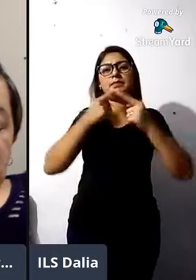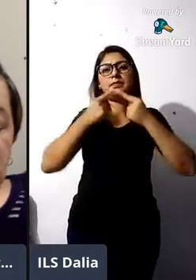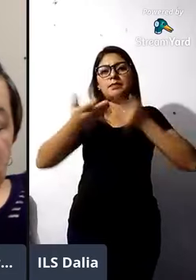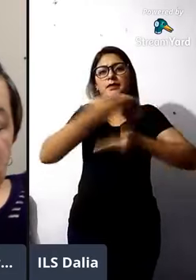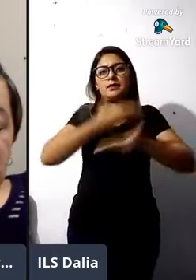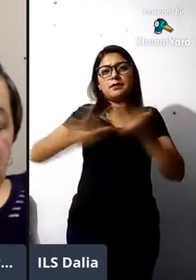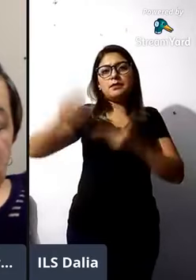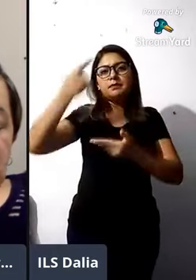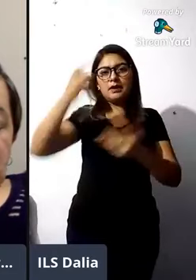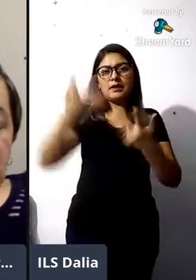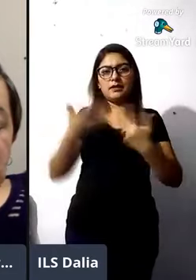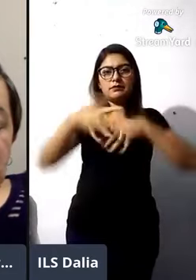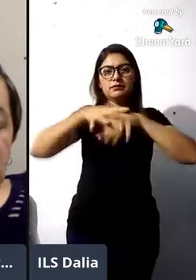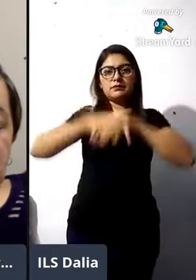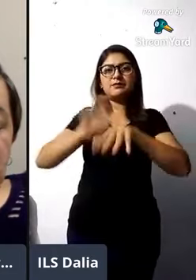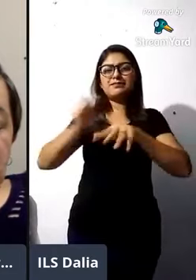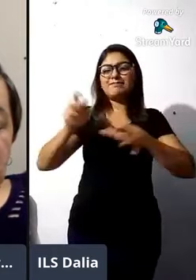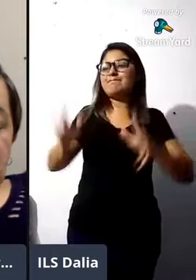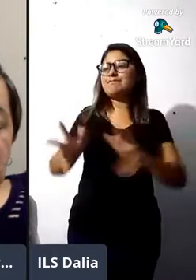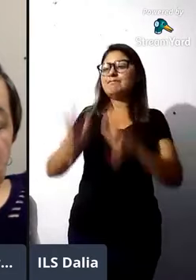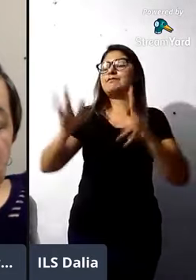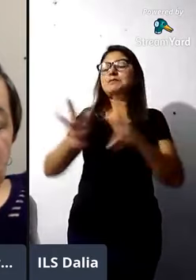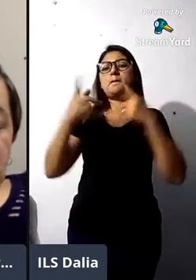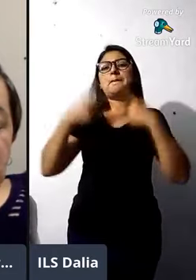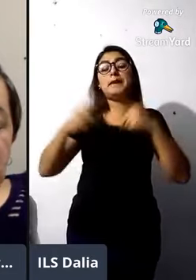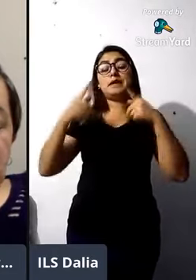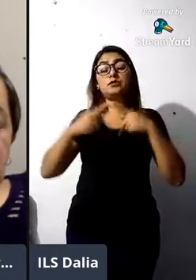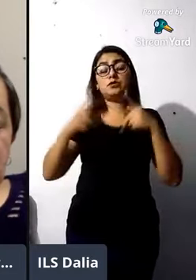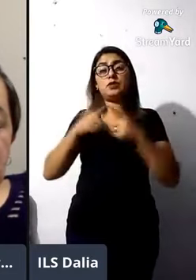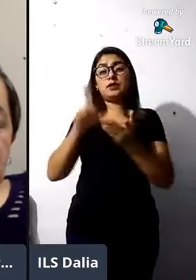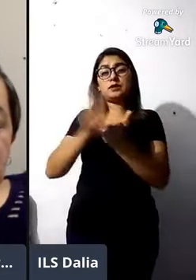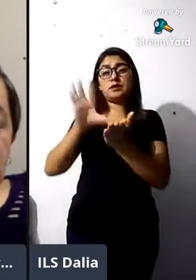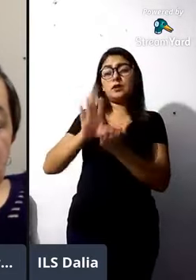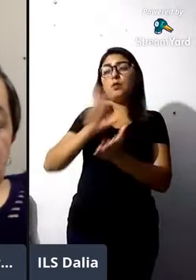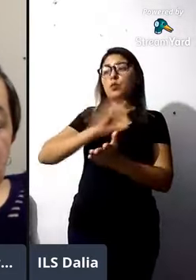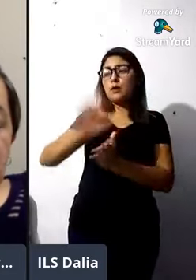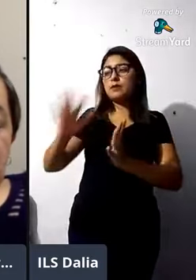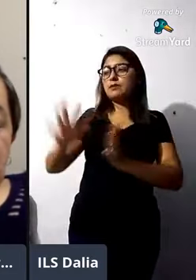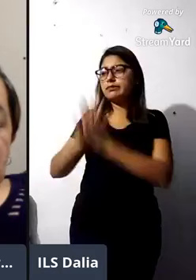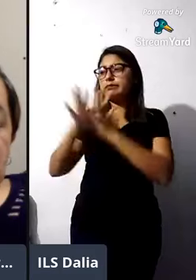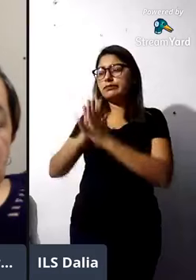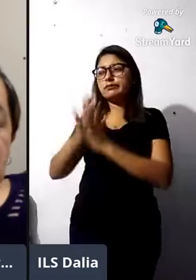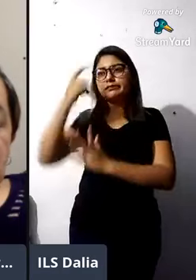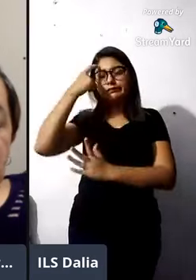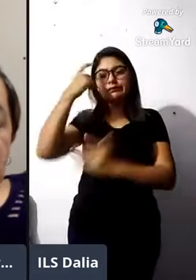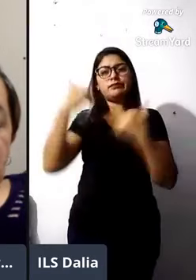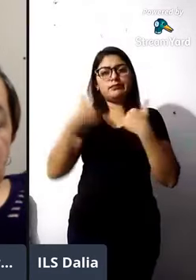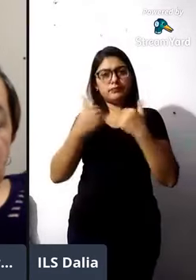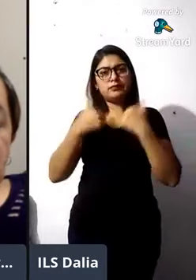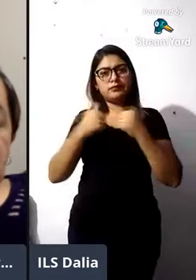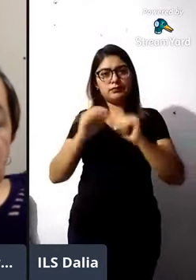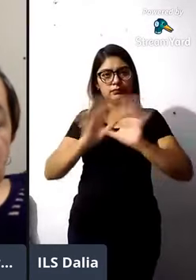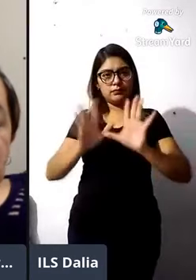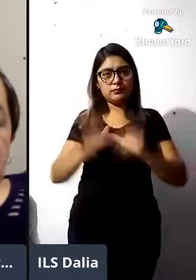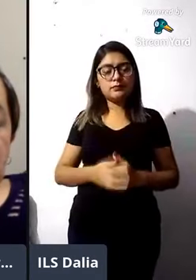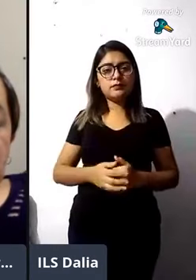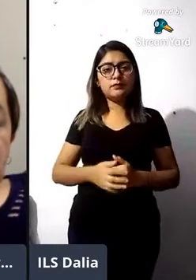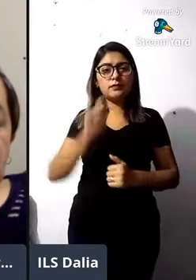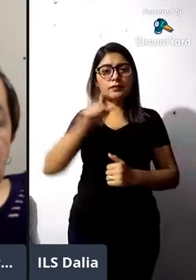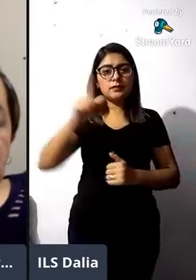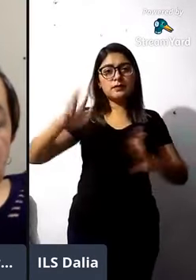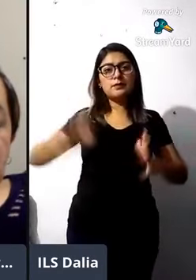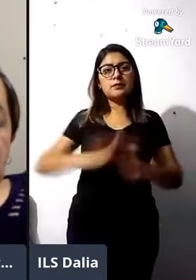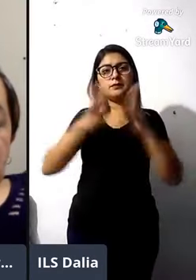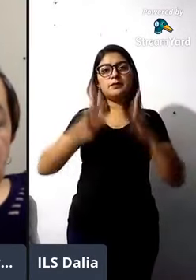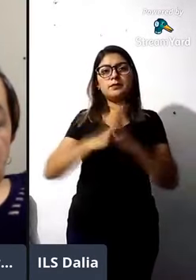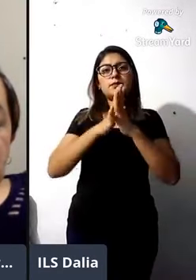de personas con discapacidad mediante la toma de conciencia. Asimismo, participó en la elaboración y presentación de una